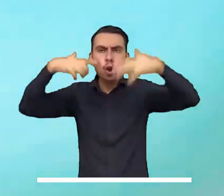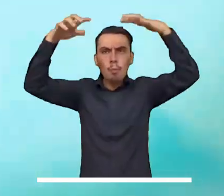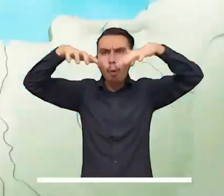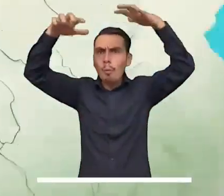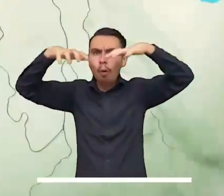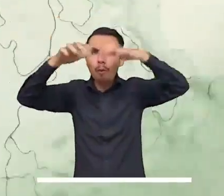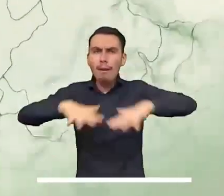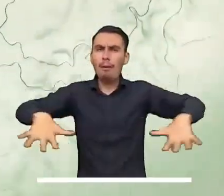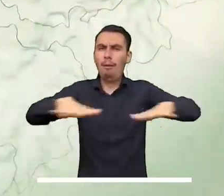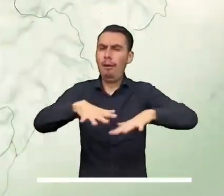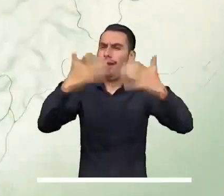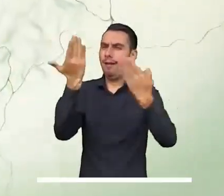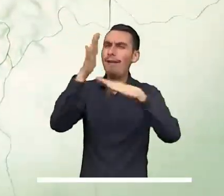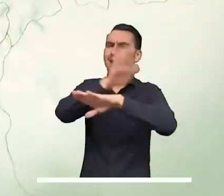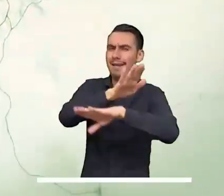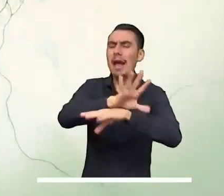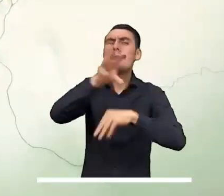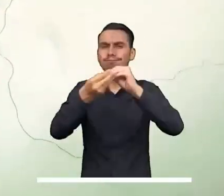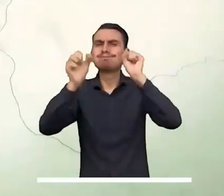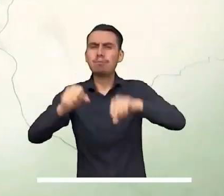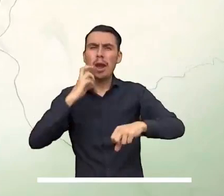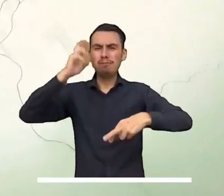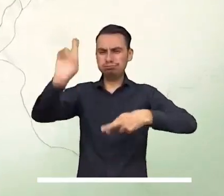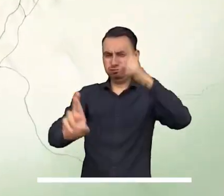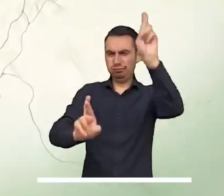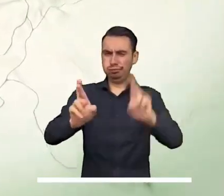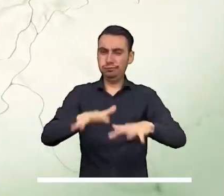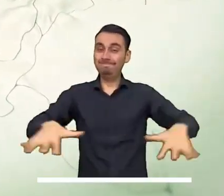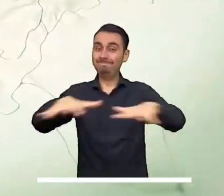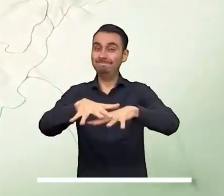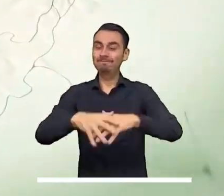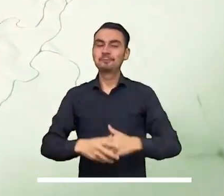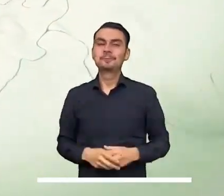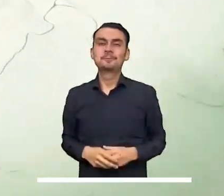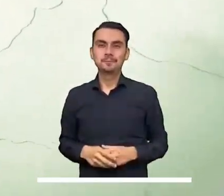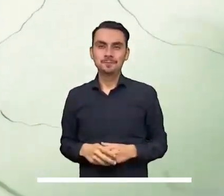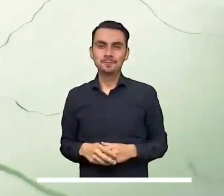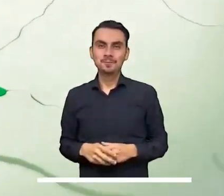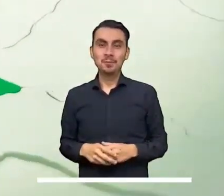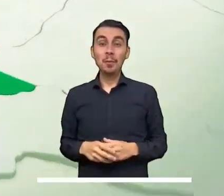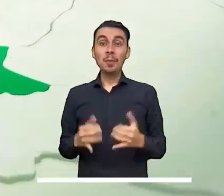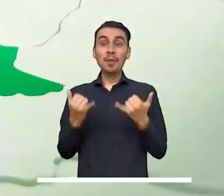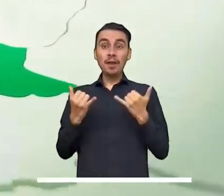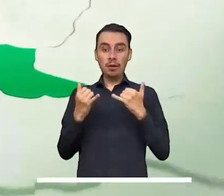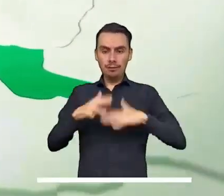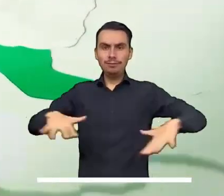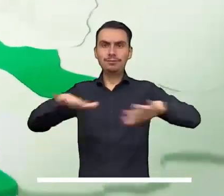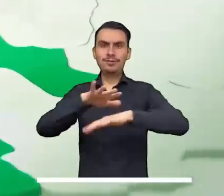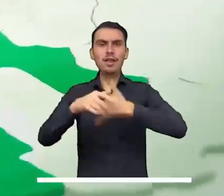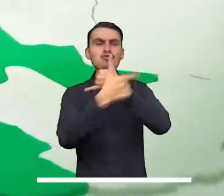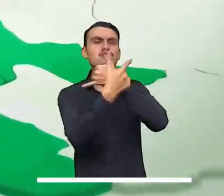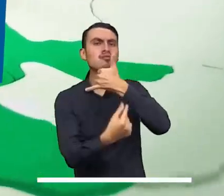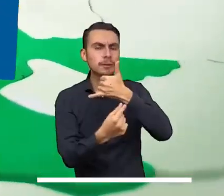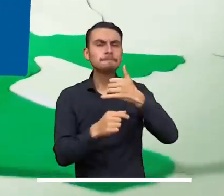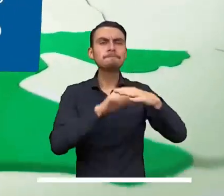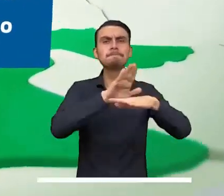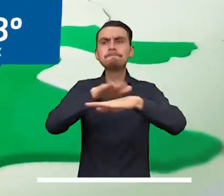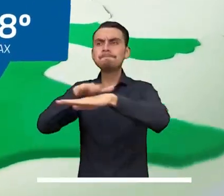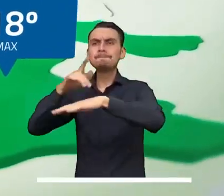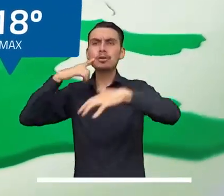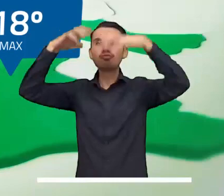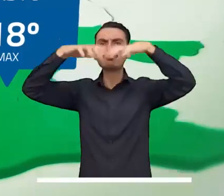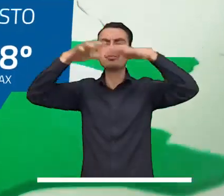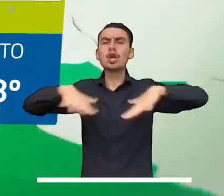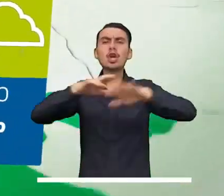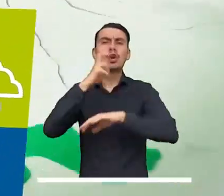la tarde. No se descarta actividad eléctrica en las islas. Siguen las lluvias reinando en el Pacífico, especialmente